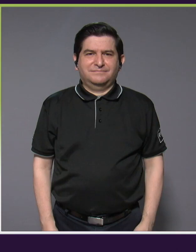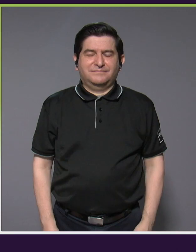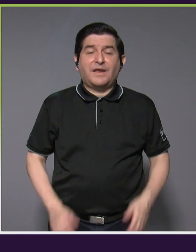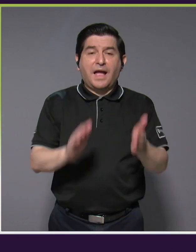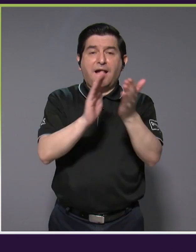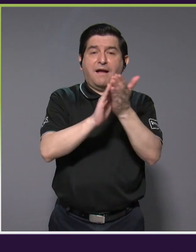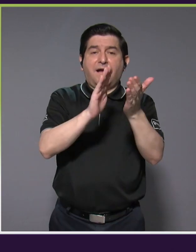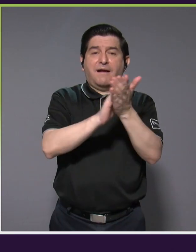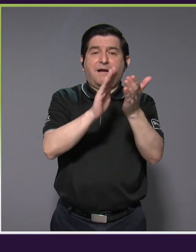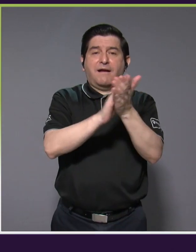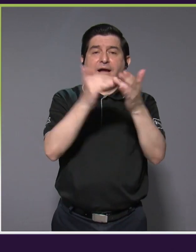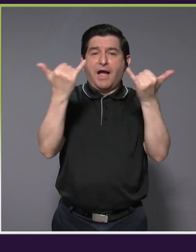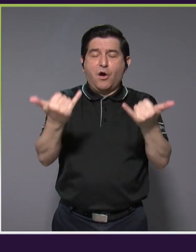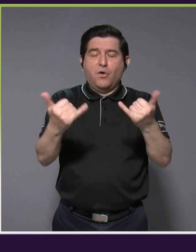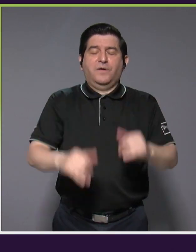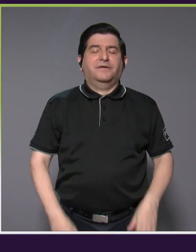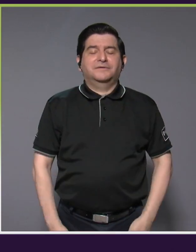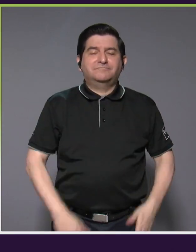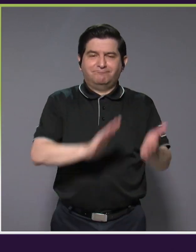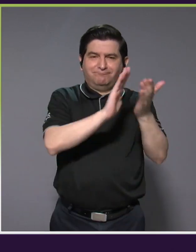Aplaudiendo, vamos aplaudiendo.